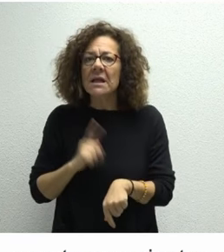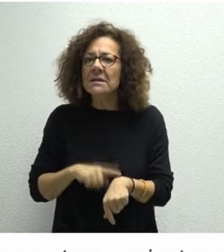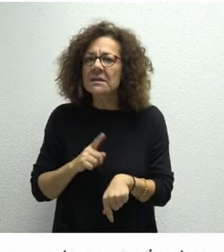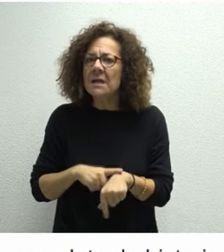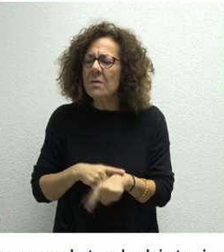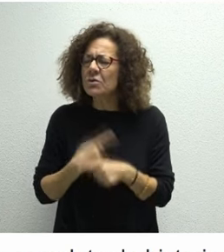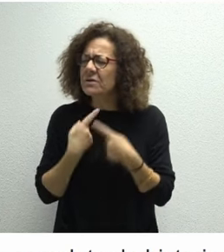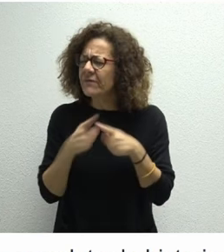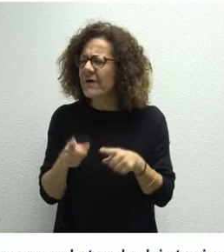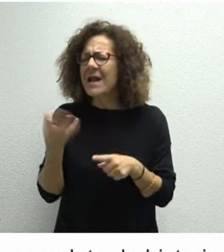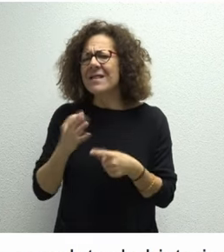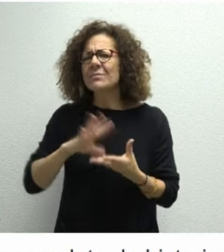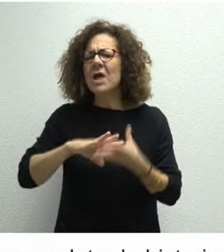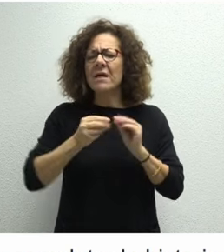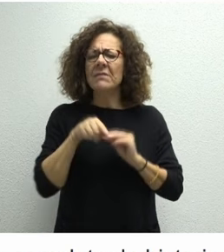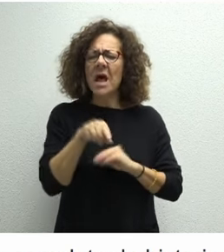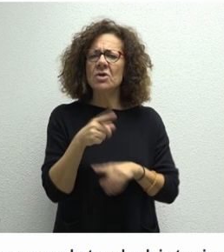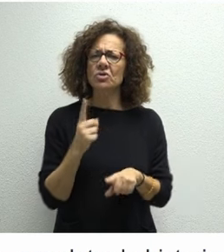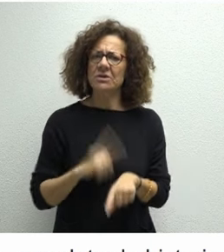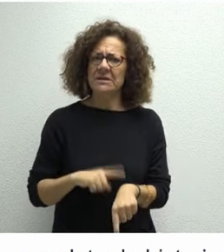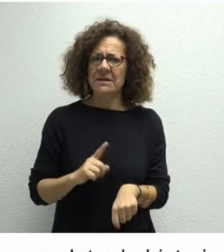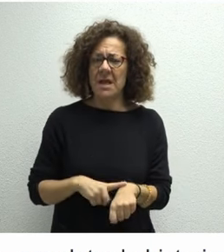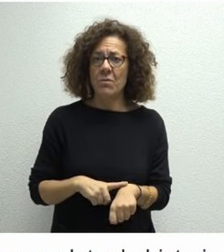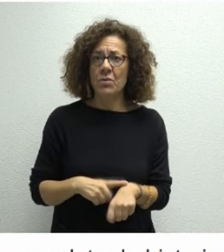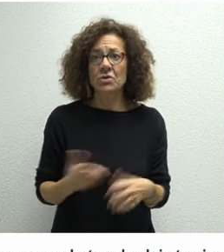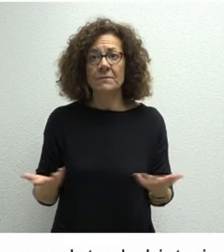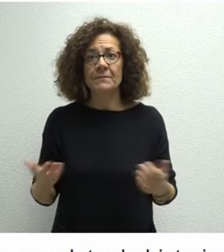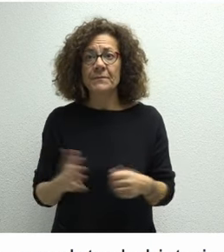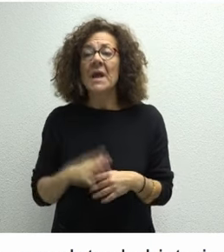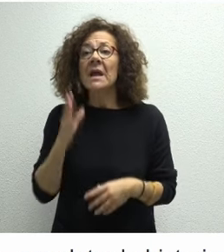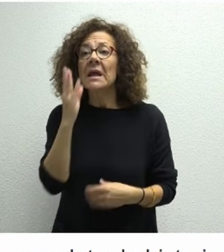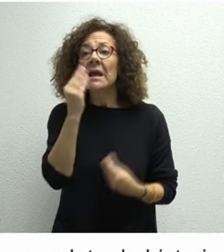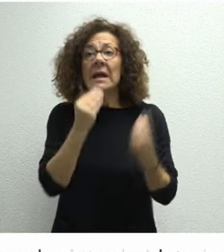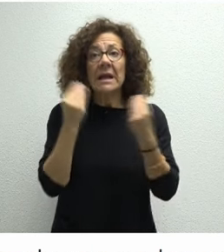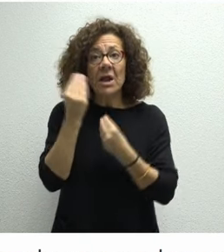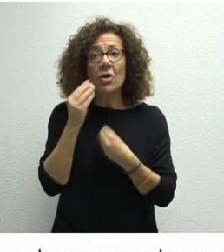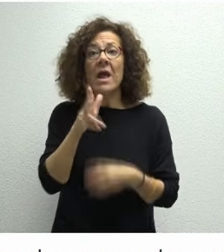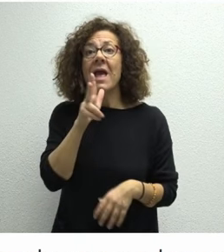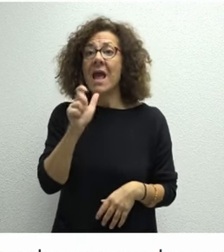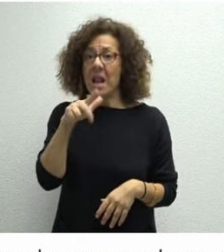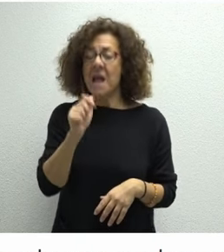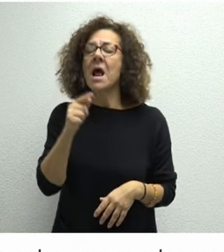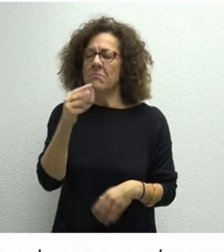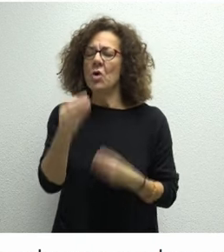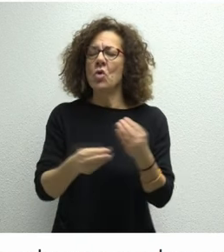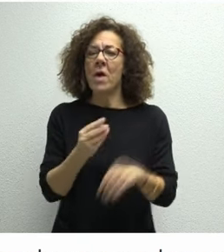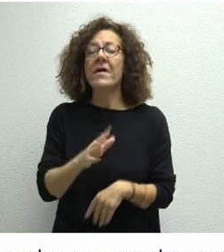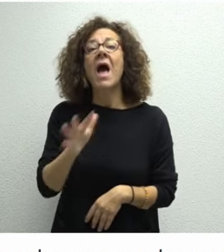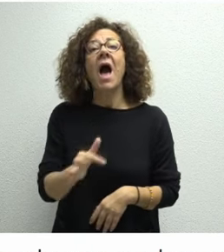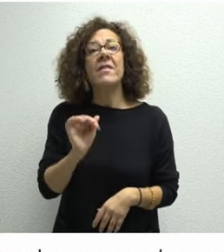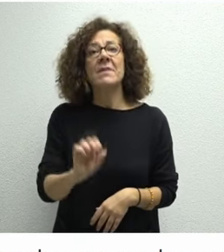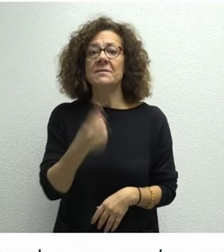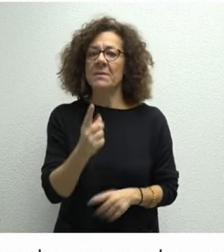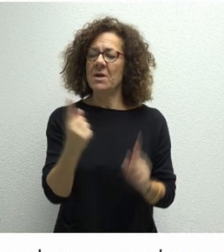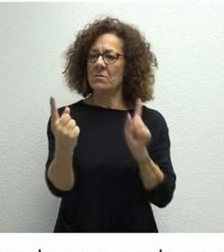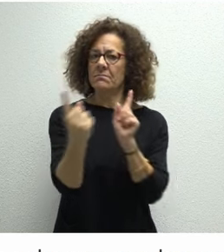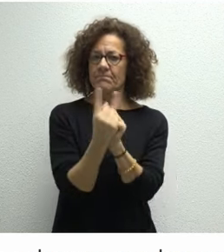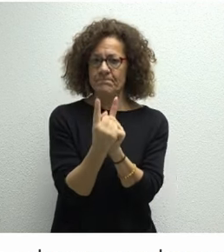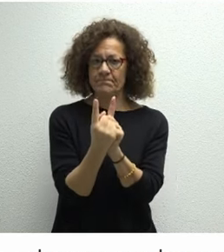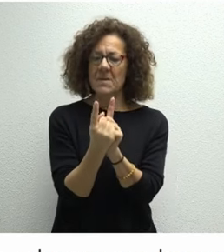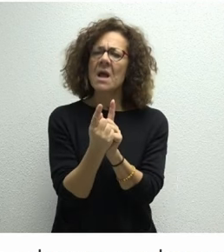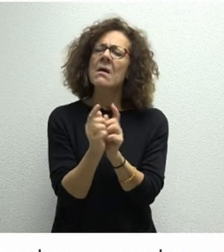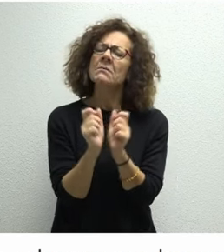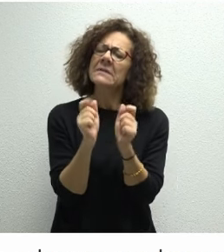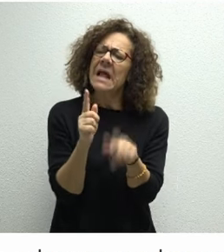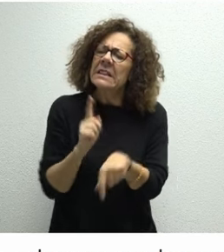necesitamos adaptarnos a esos tiempos y y Bueno creo que Elena sí lo hace además primero pasa con la persona le dedica un